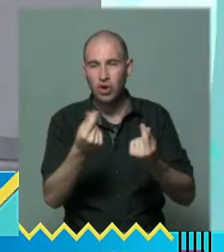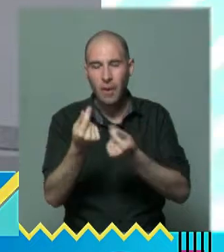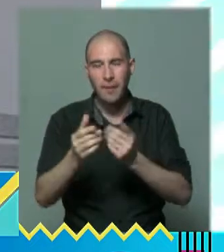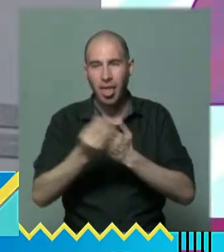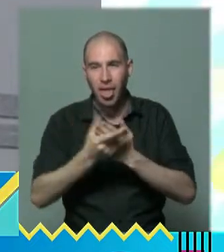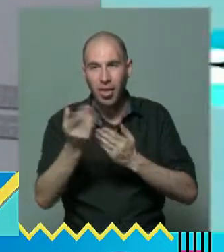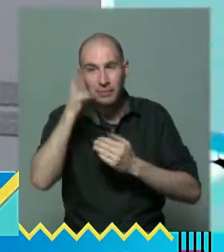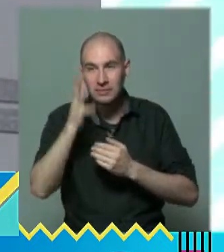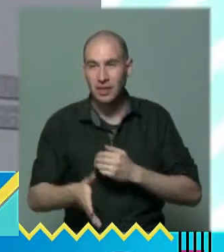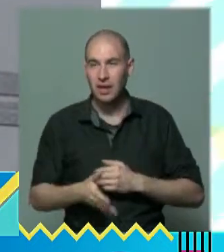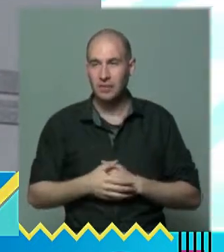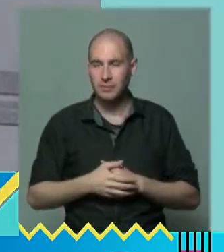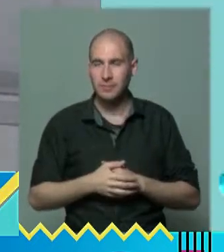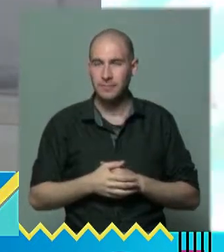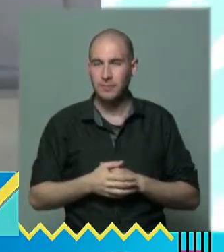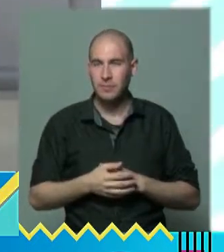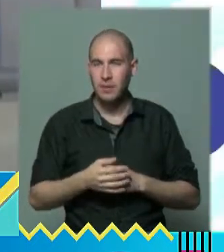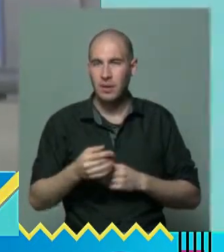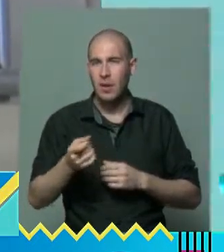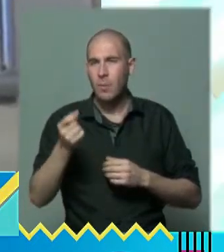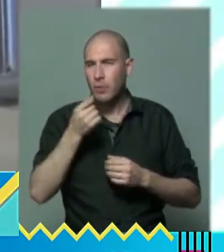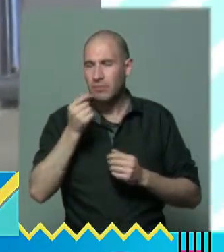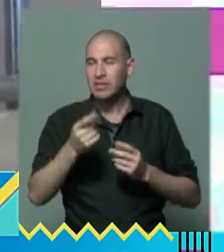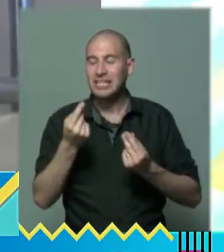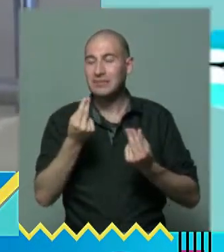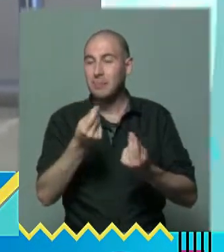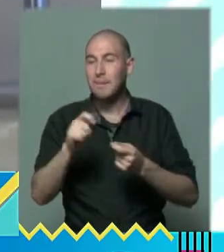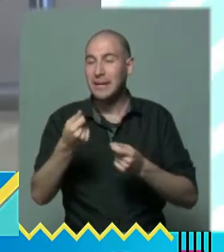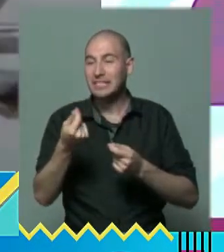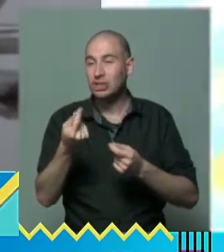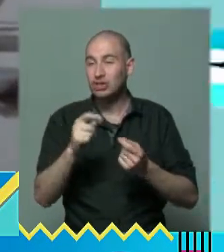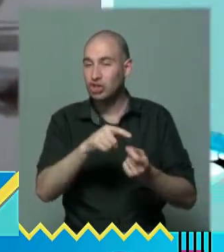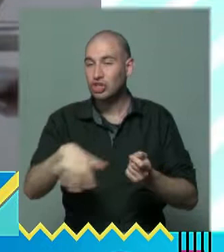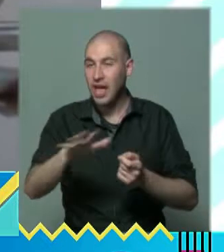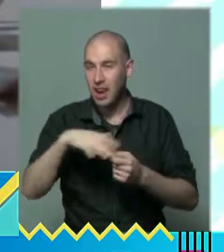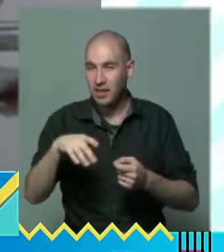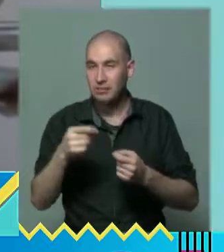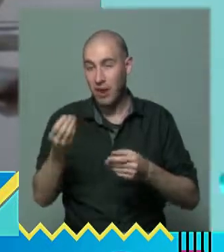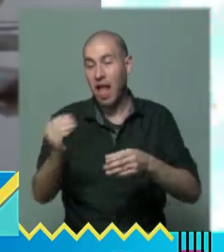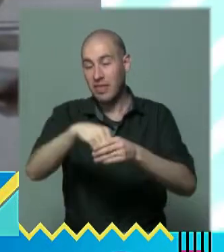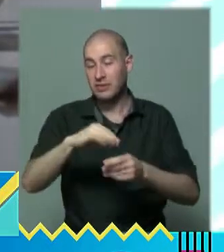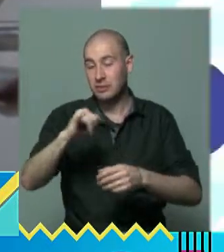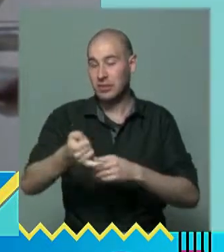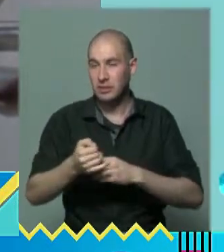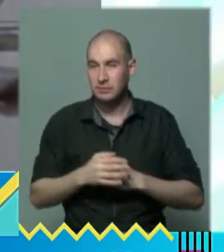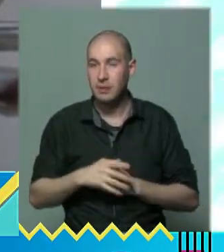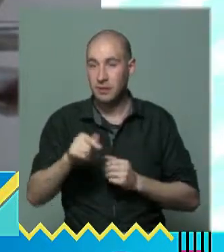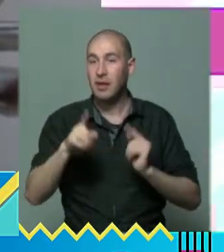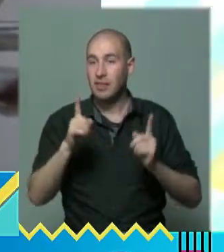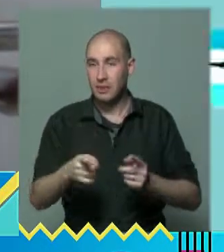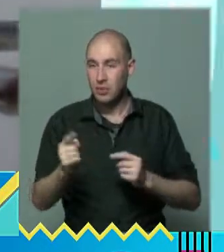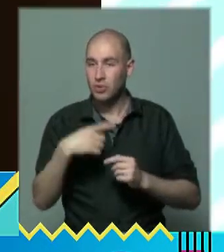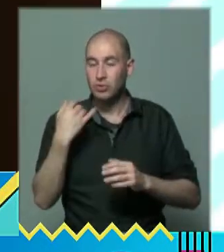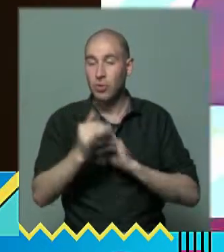más, cómo poder tramitar la tarifa social en el caso que queden incluidos. Eso también es algo que